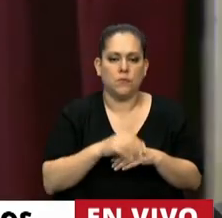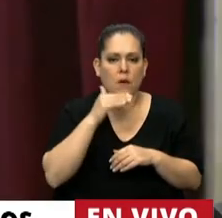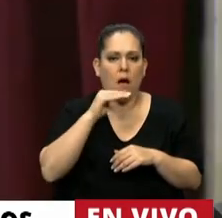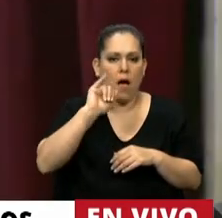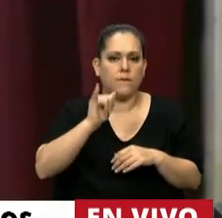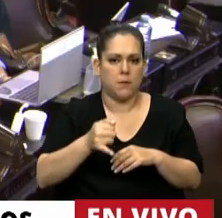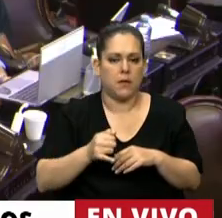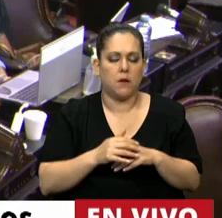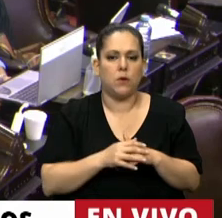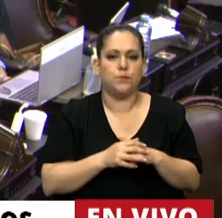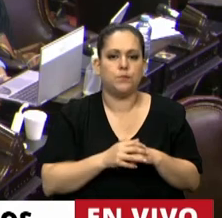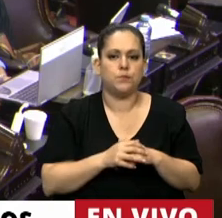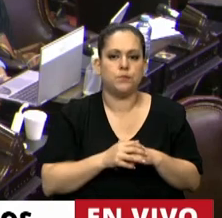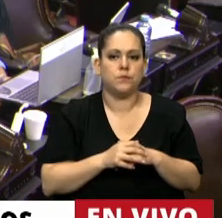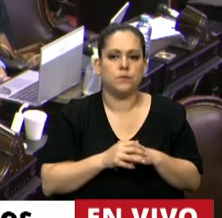Afirmativo.